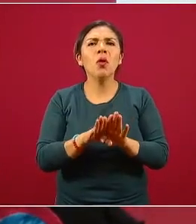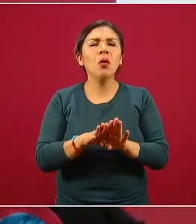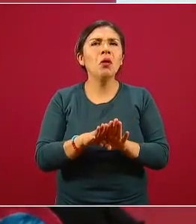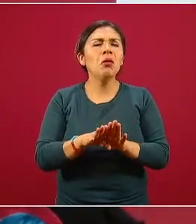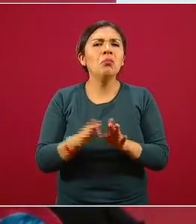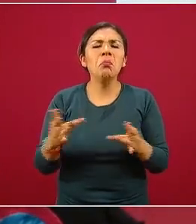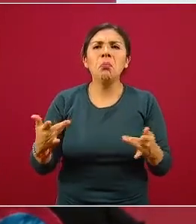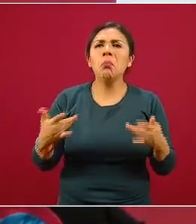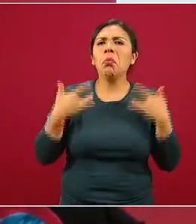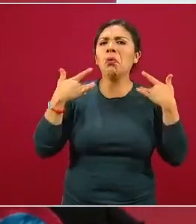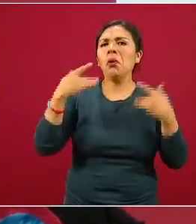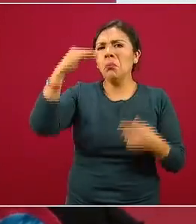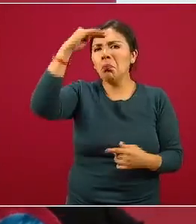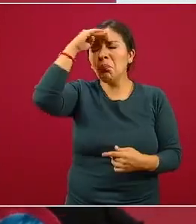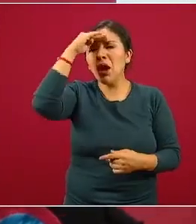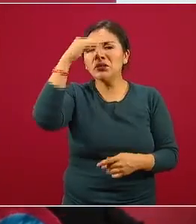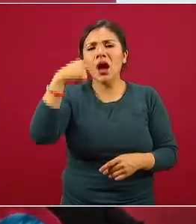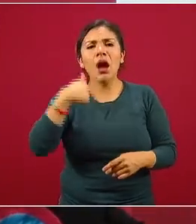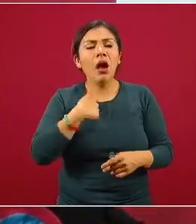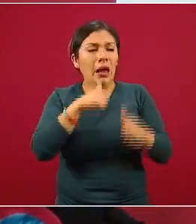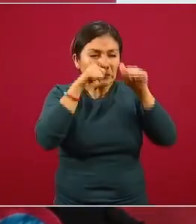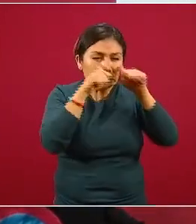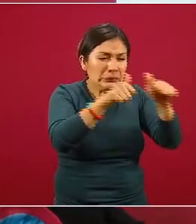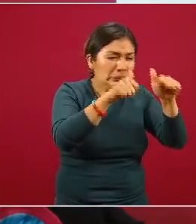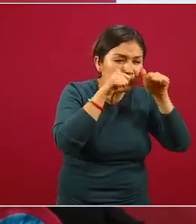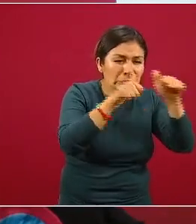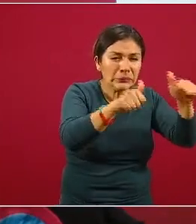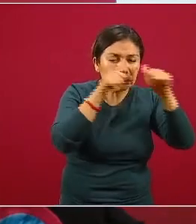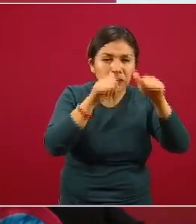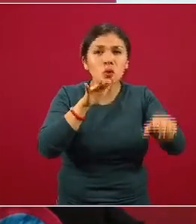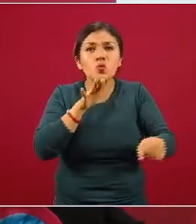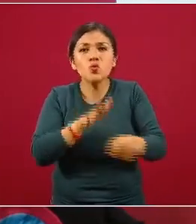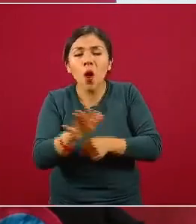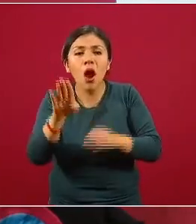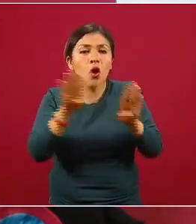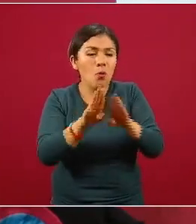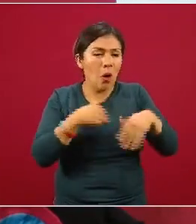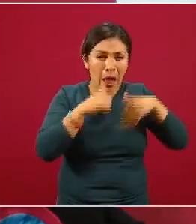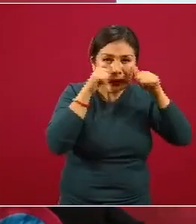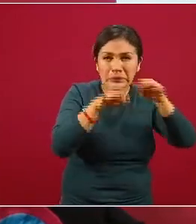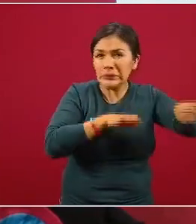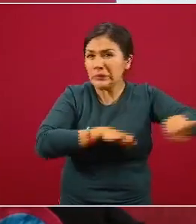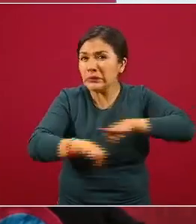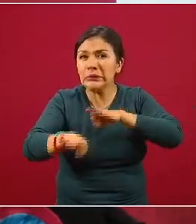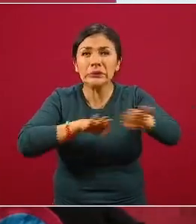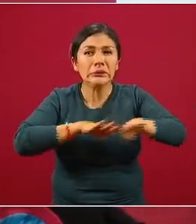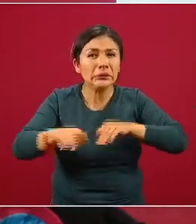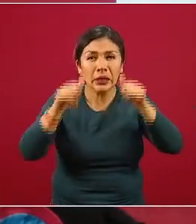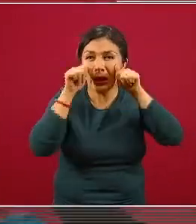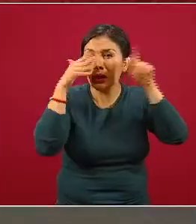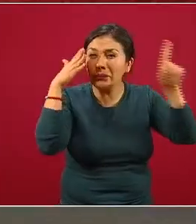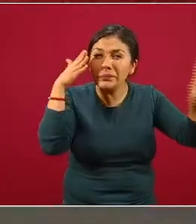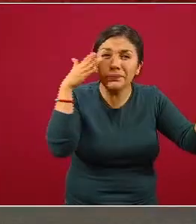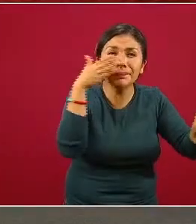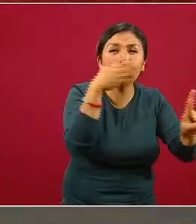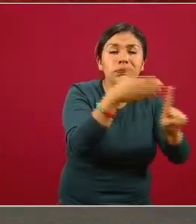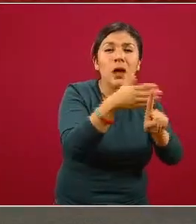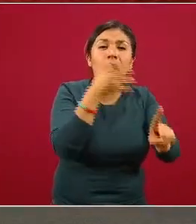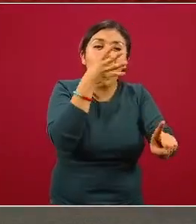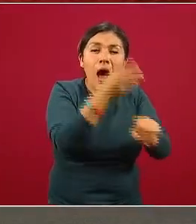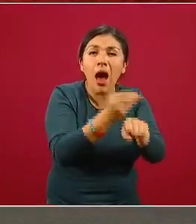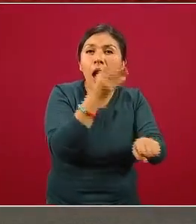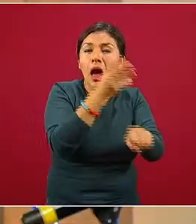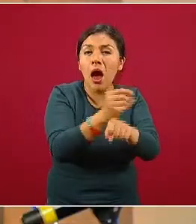desprendemos de nosotros mismos y estamos todo el tiempo buscando cuál puede ser la mejor atención, cómo podemos resolver problemas hacia los